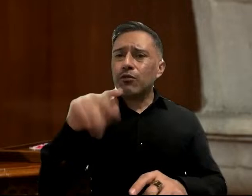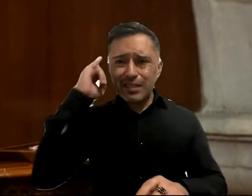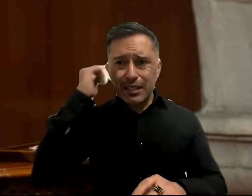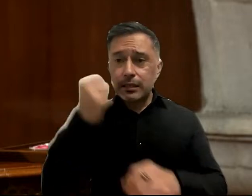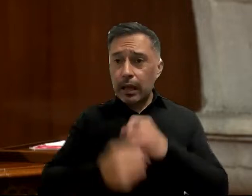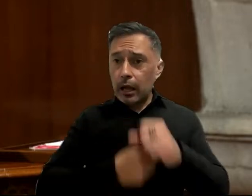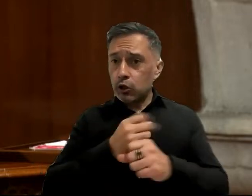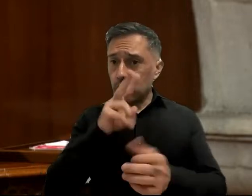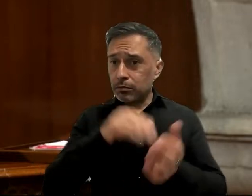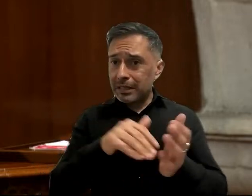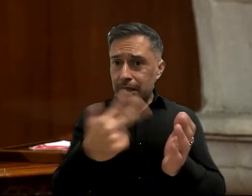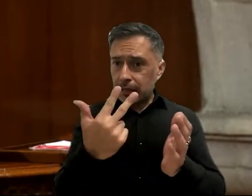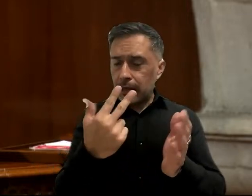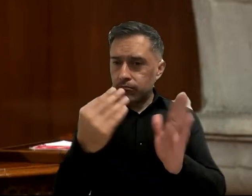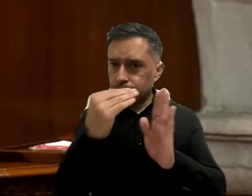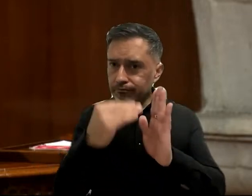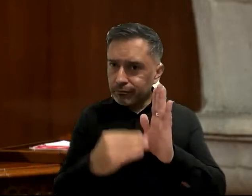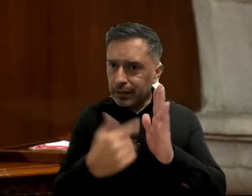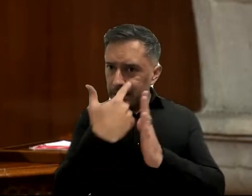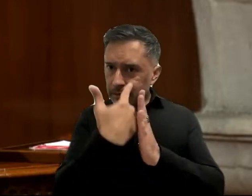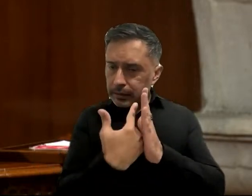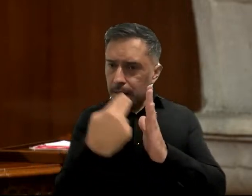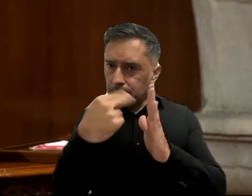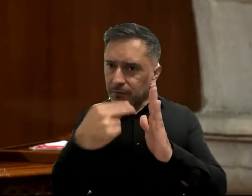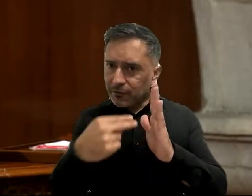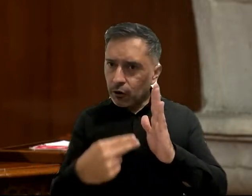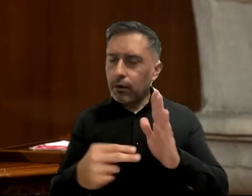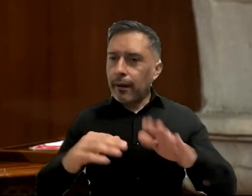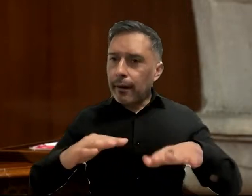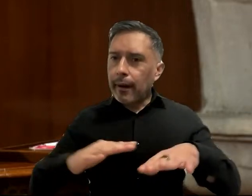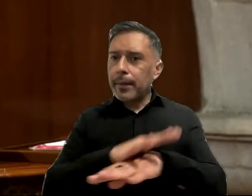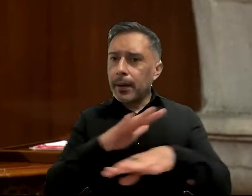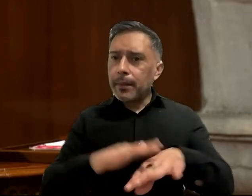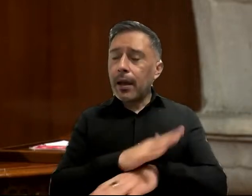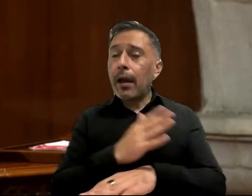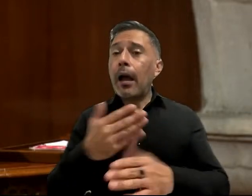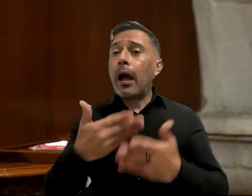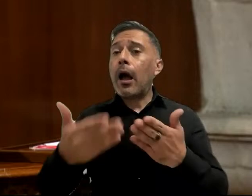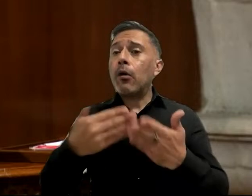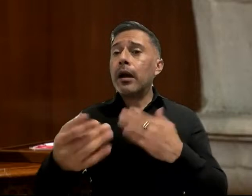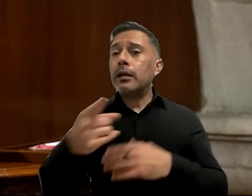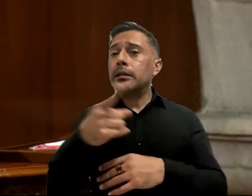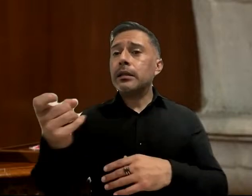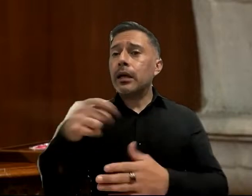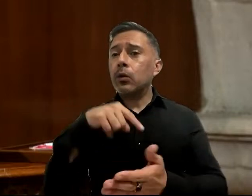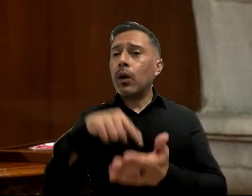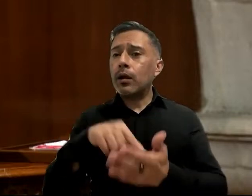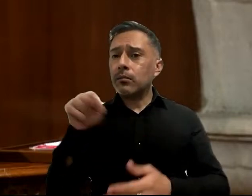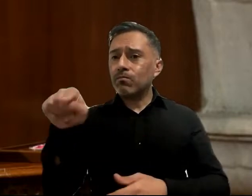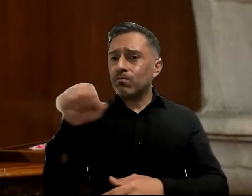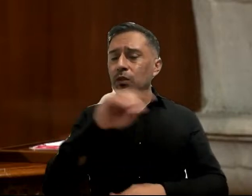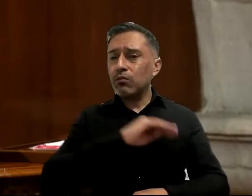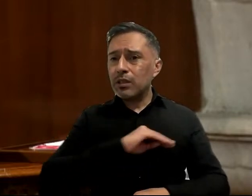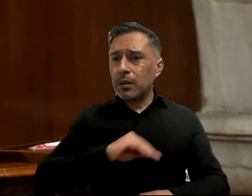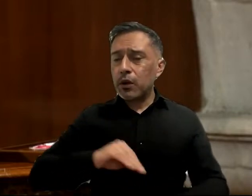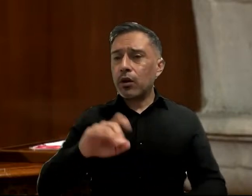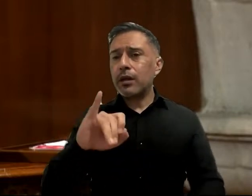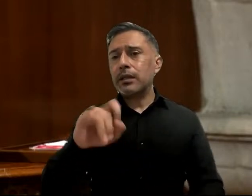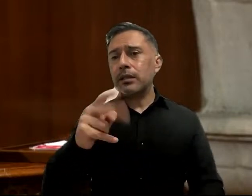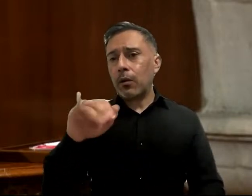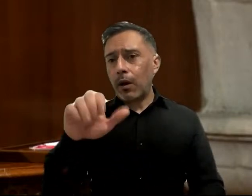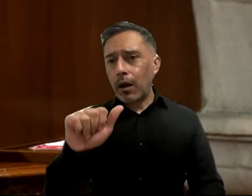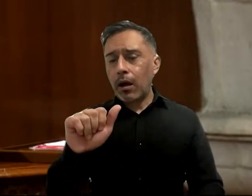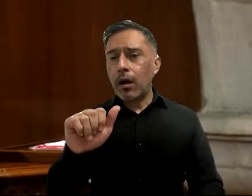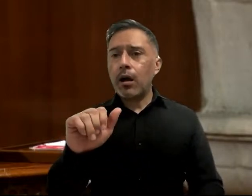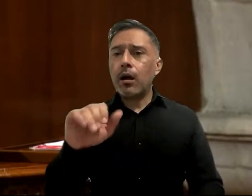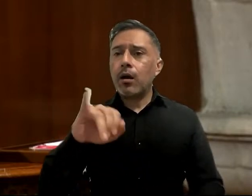2013, lo que implicó la incorporación de más de 100 localidades de los municipios de Ixtlahuaca,